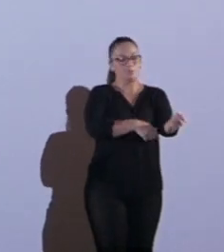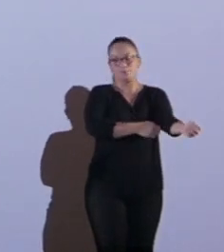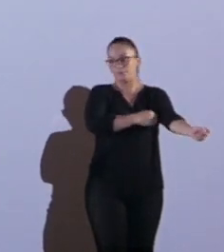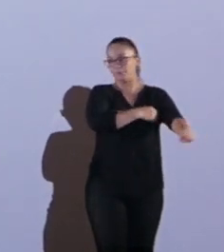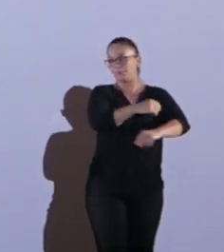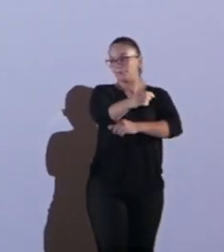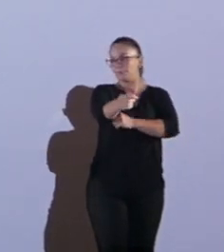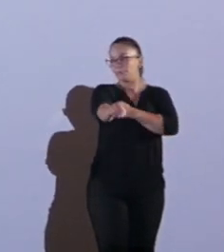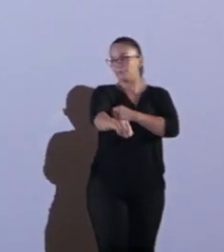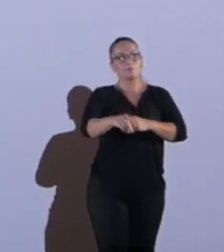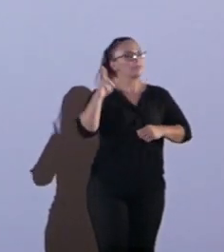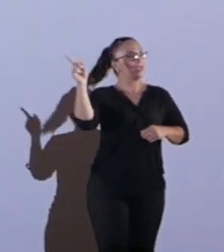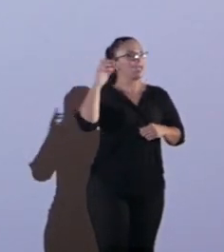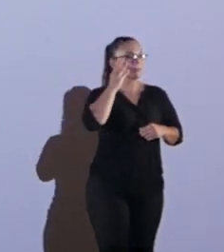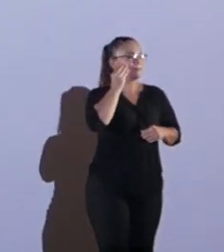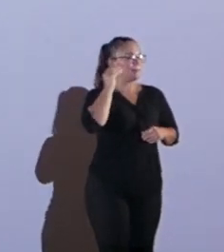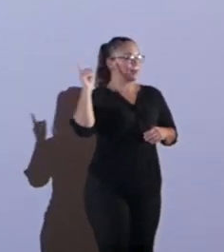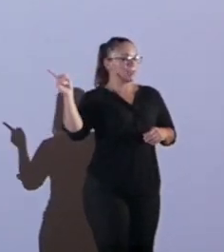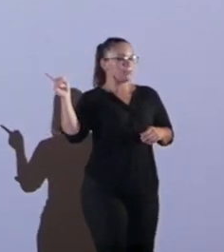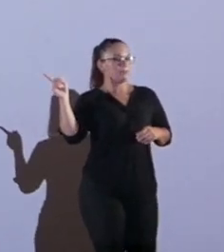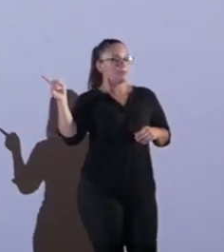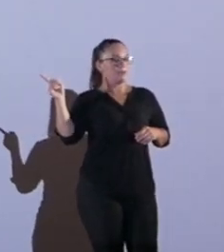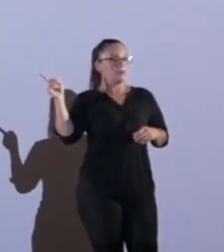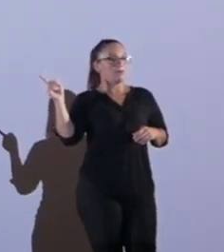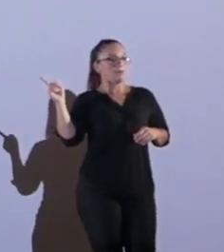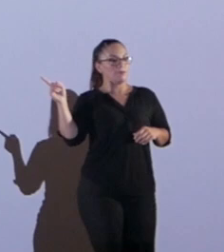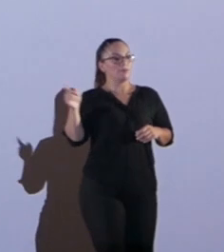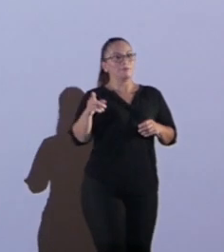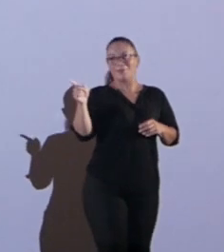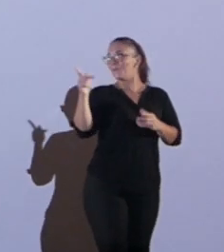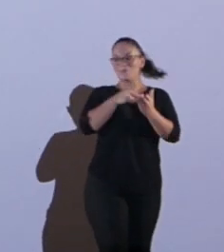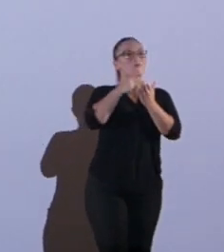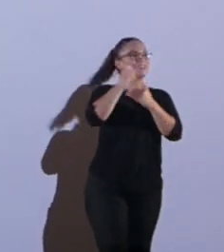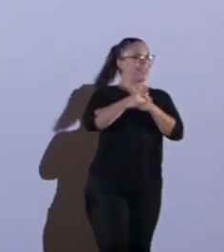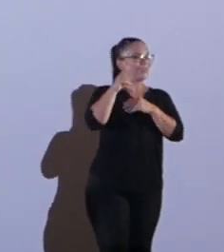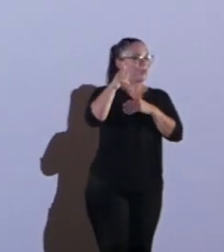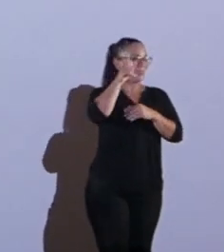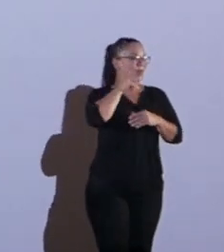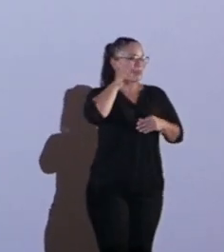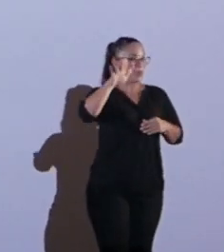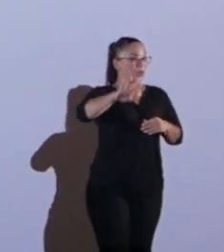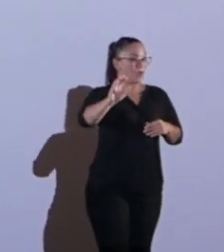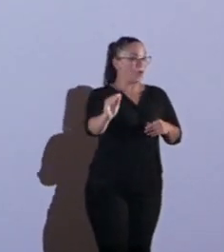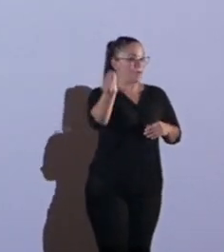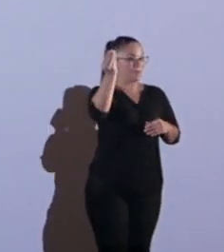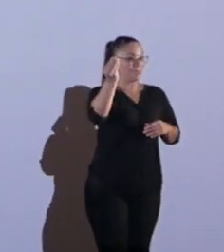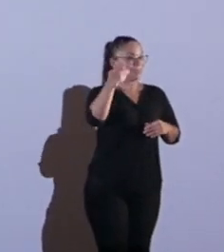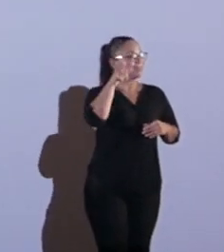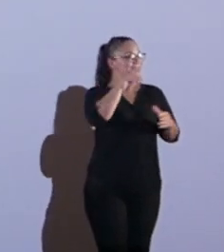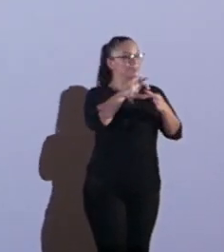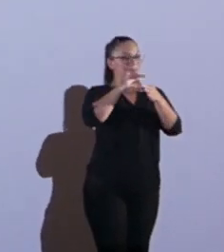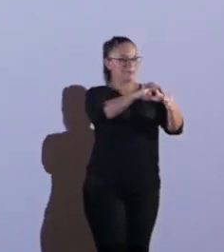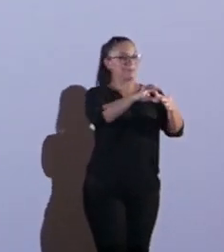esto viene de una experiencia como les decía que se llama a trayectorias juveniles y tienen que ver un poco con reflexiones que se han hecho